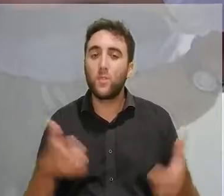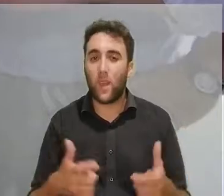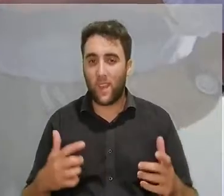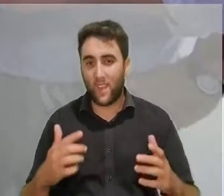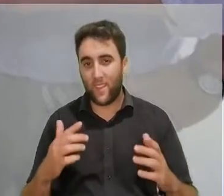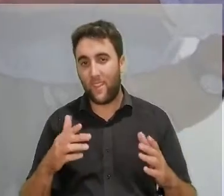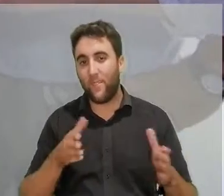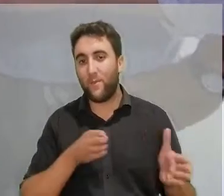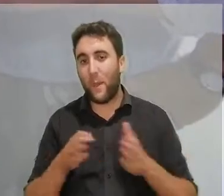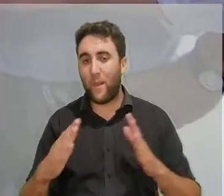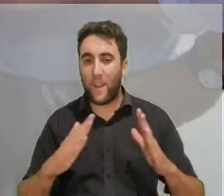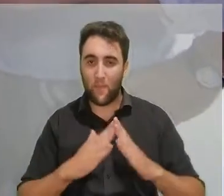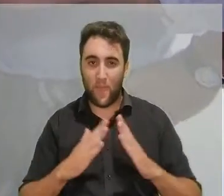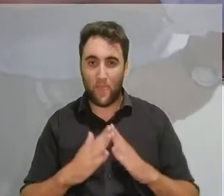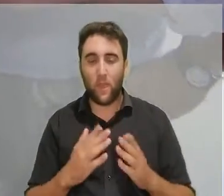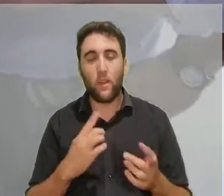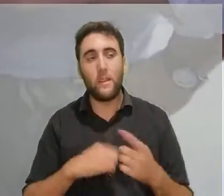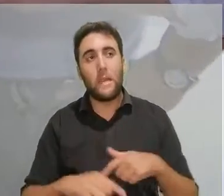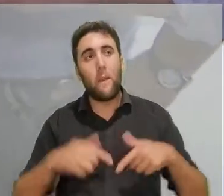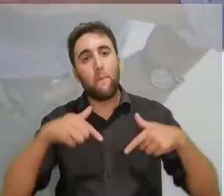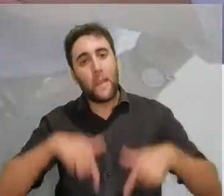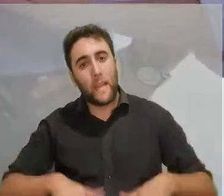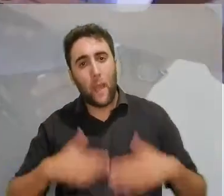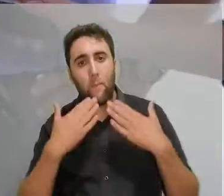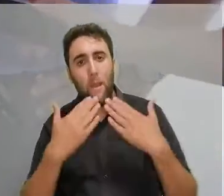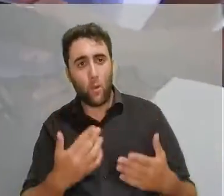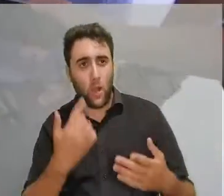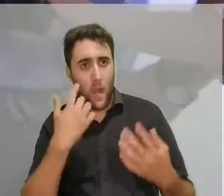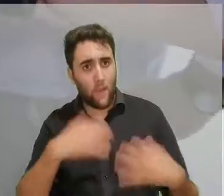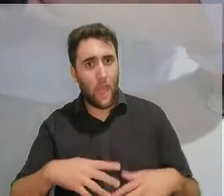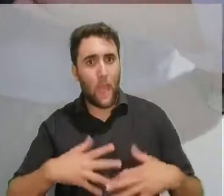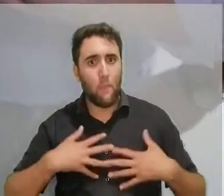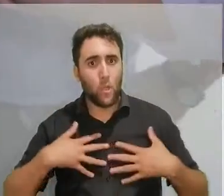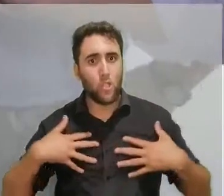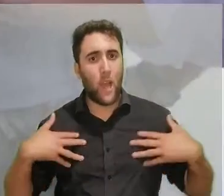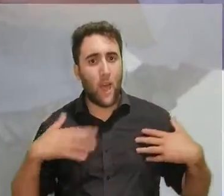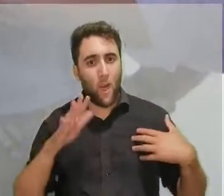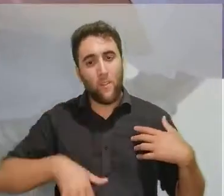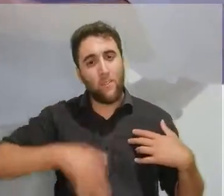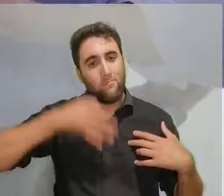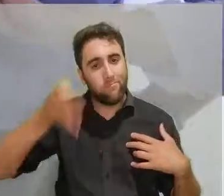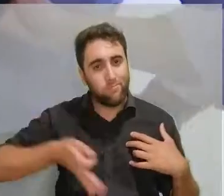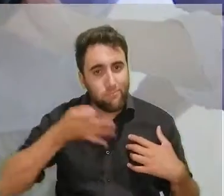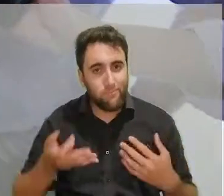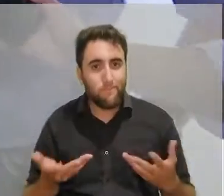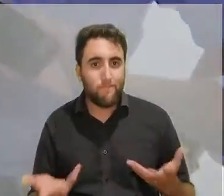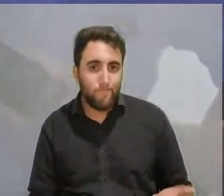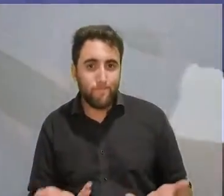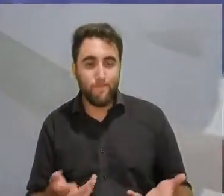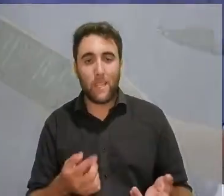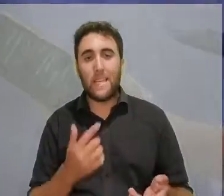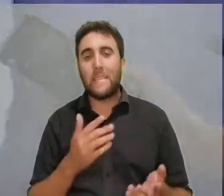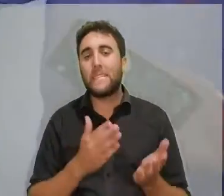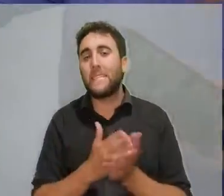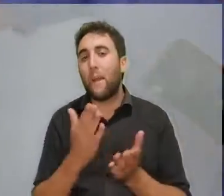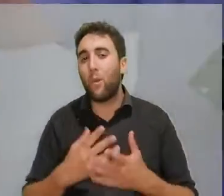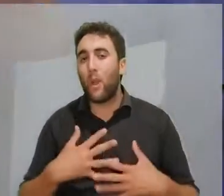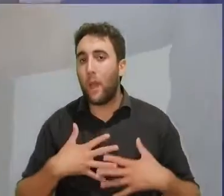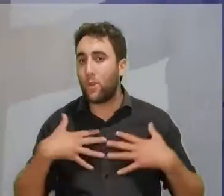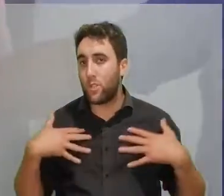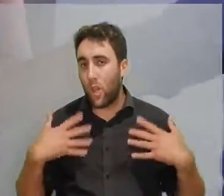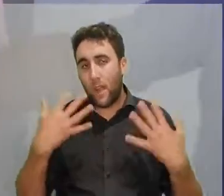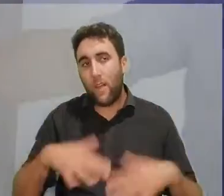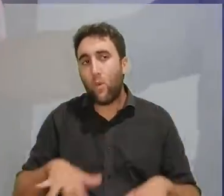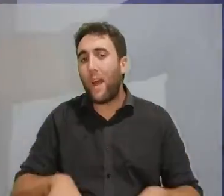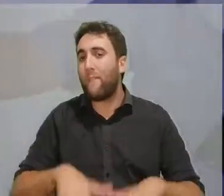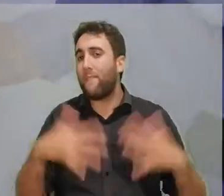deseamos suerte en esta vivienda. Bueno, muchas gracias. Ministra, la vimos un poco emocionada en su discurso, ¿eh? Dígame. Es que es siempre